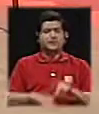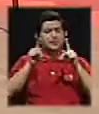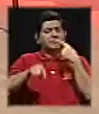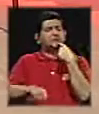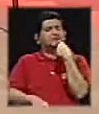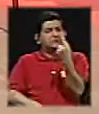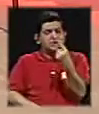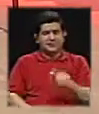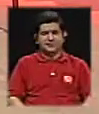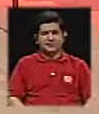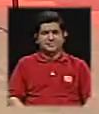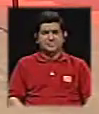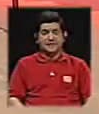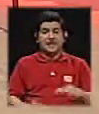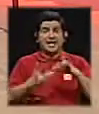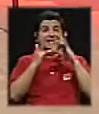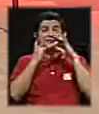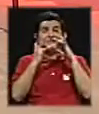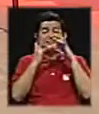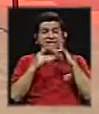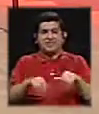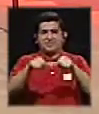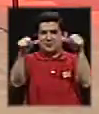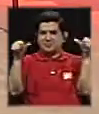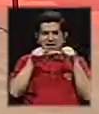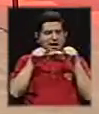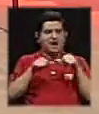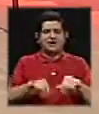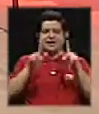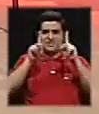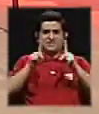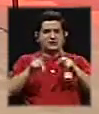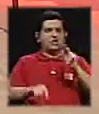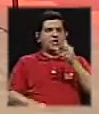dicen, especialmente dentro de los sectores no indígenas, obviamente,